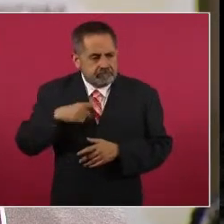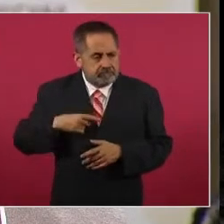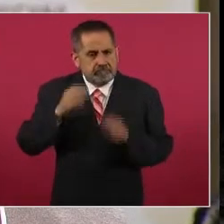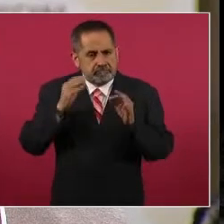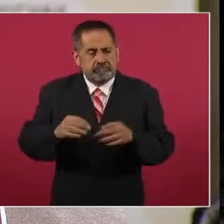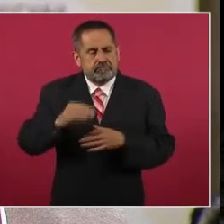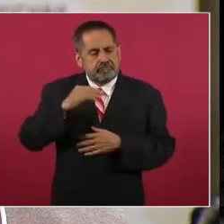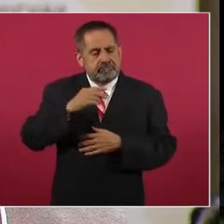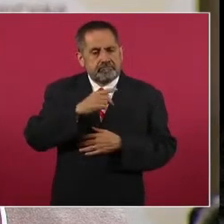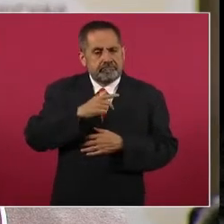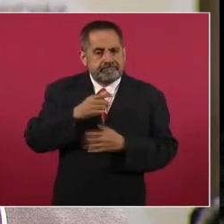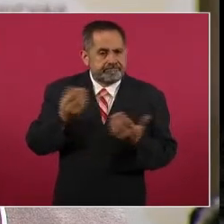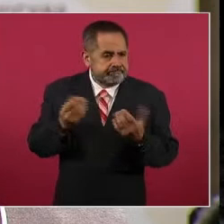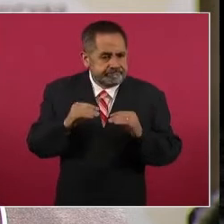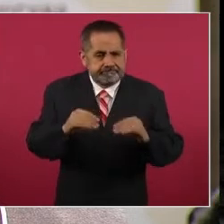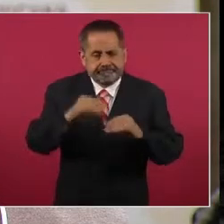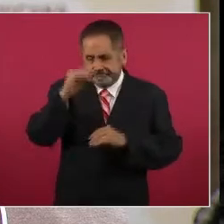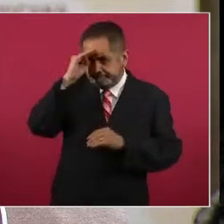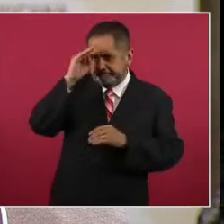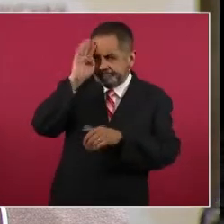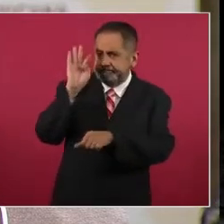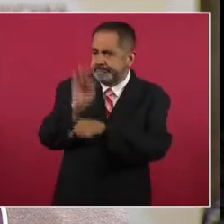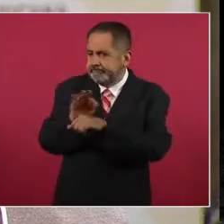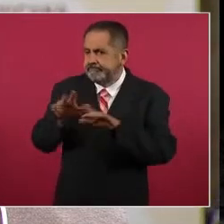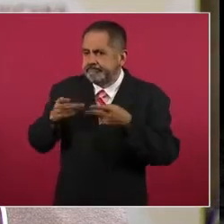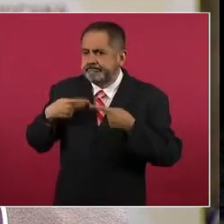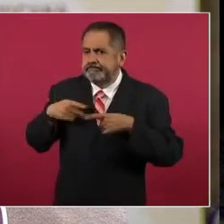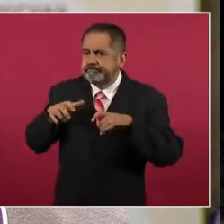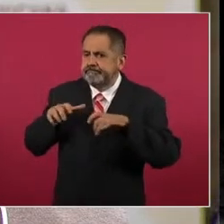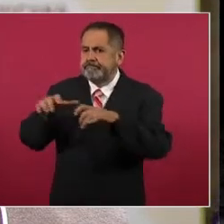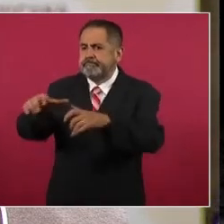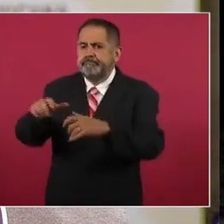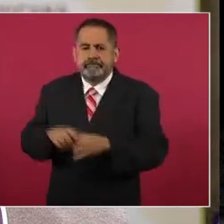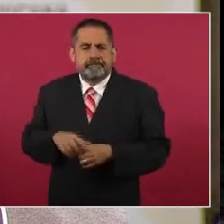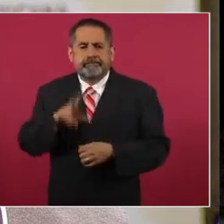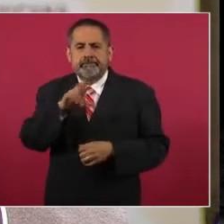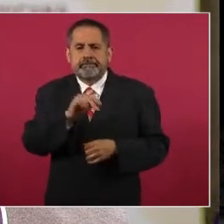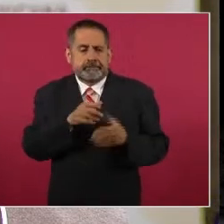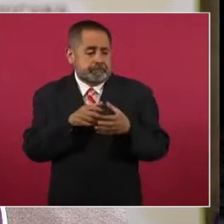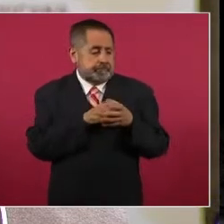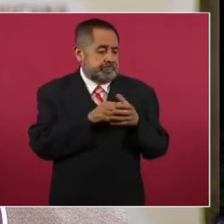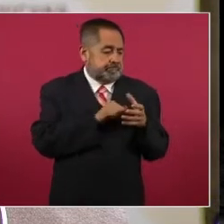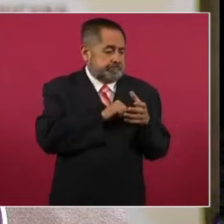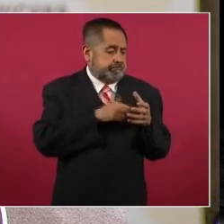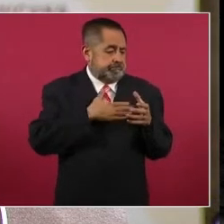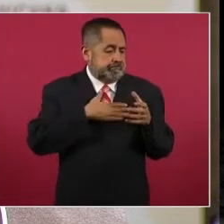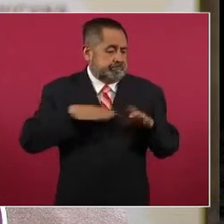pensando en el pueblo de cada país